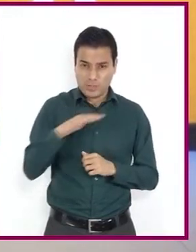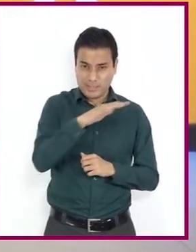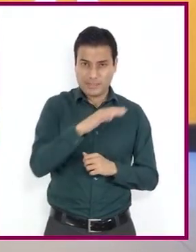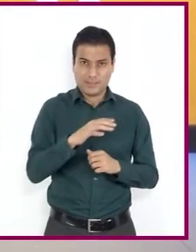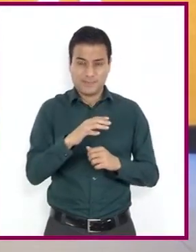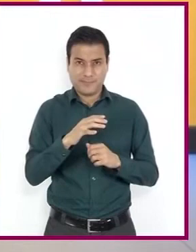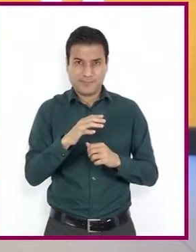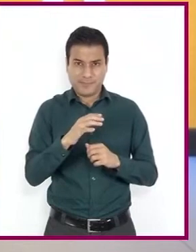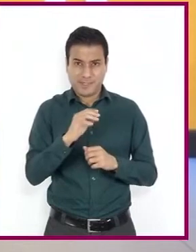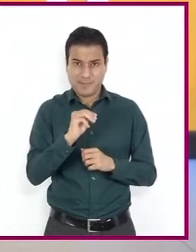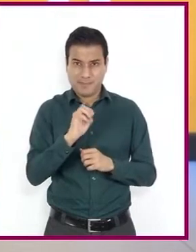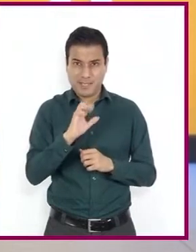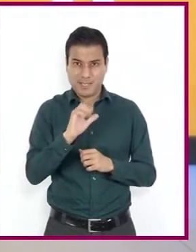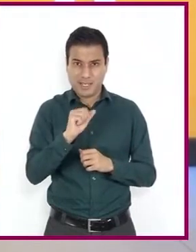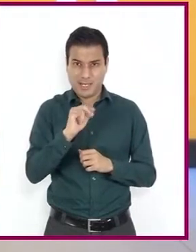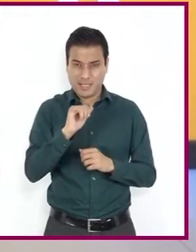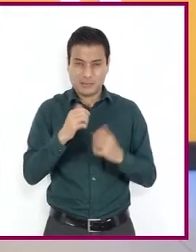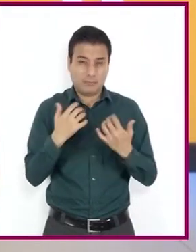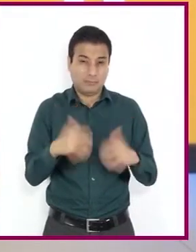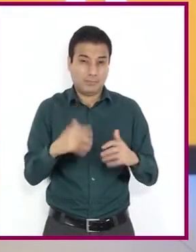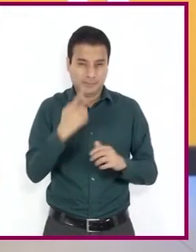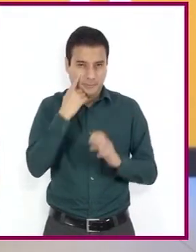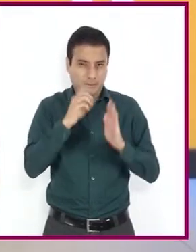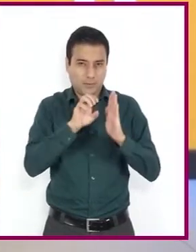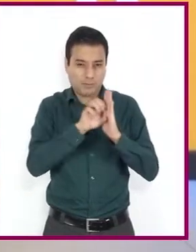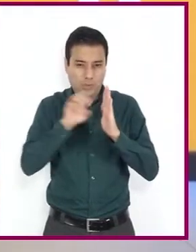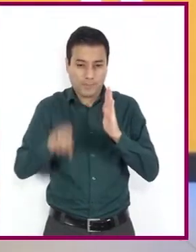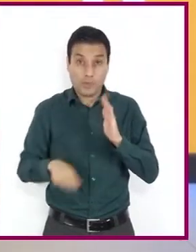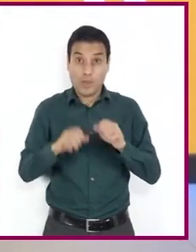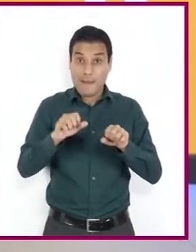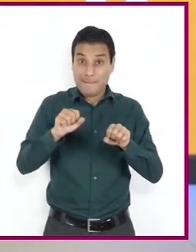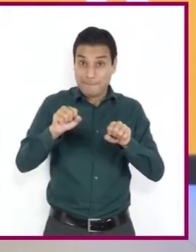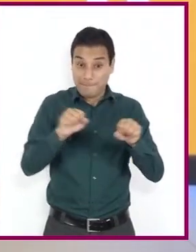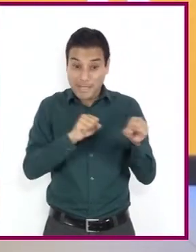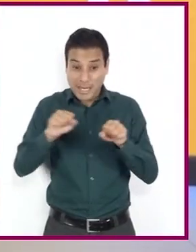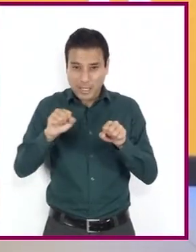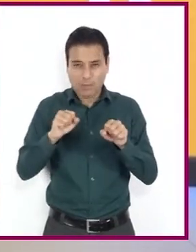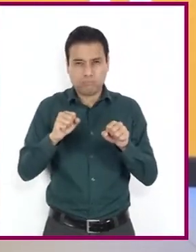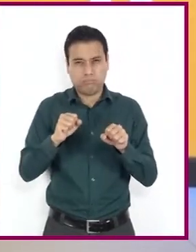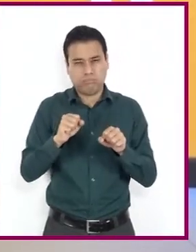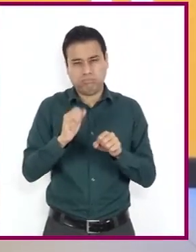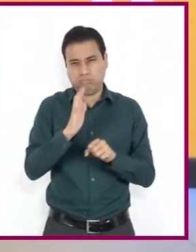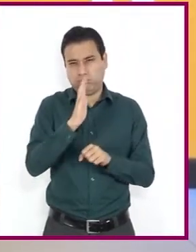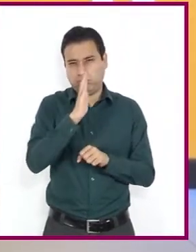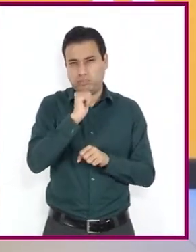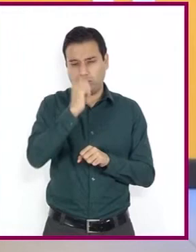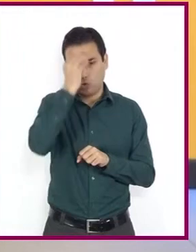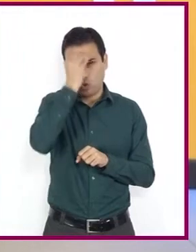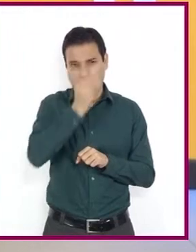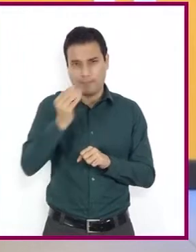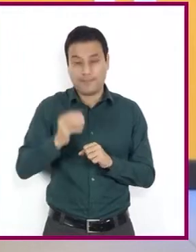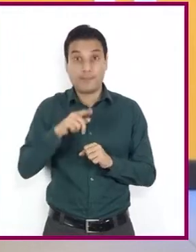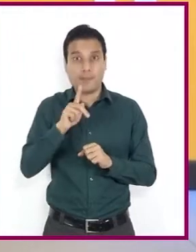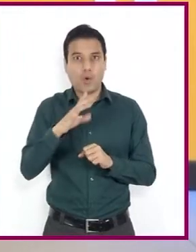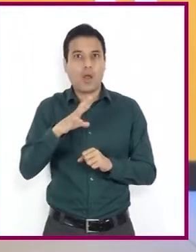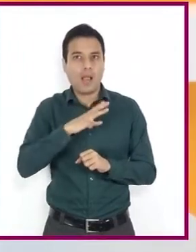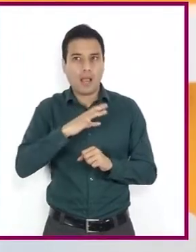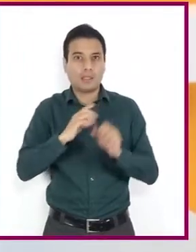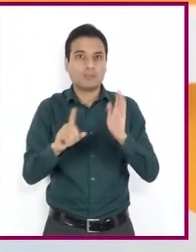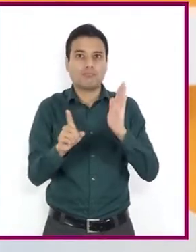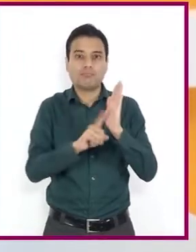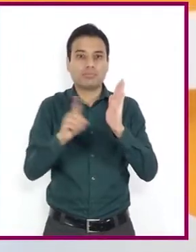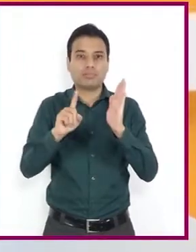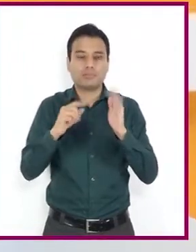sismos son muchas veces un devastador ejemplo de una onda mecánica. Sin embargo, la alerta sísmica es